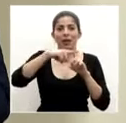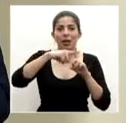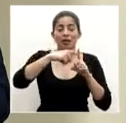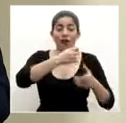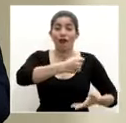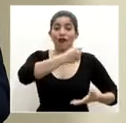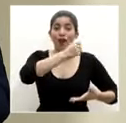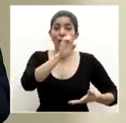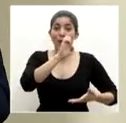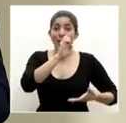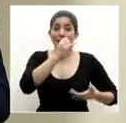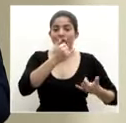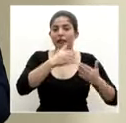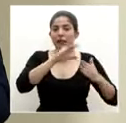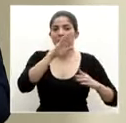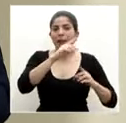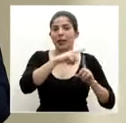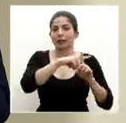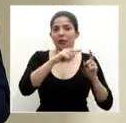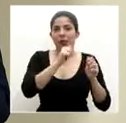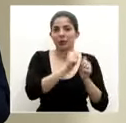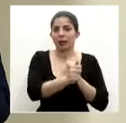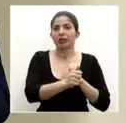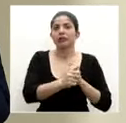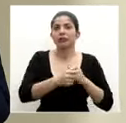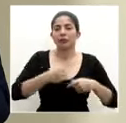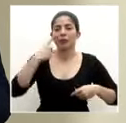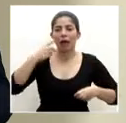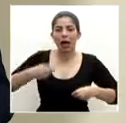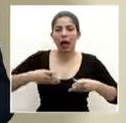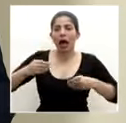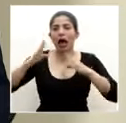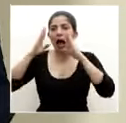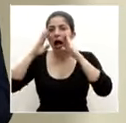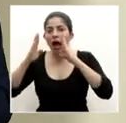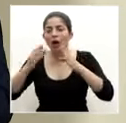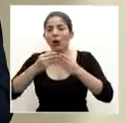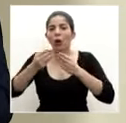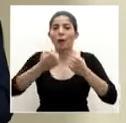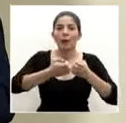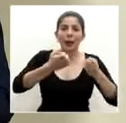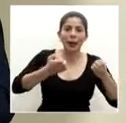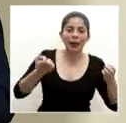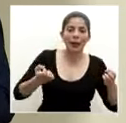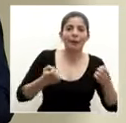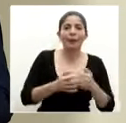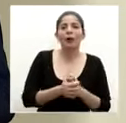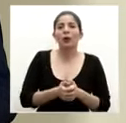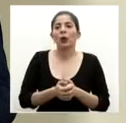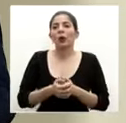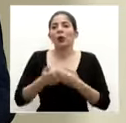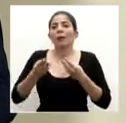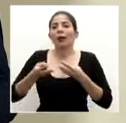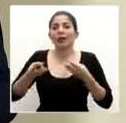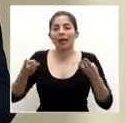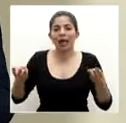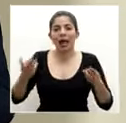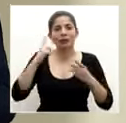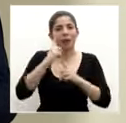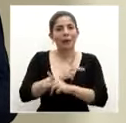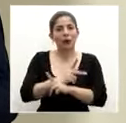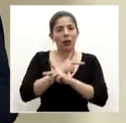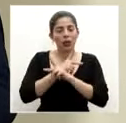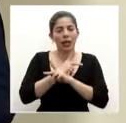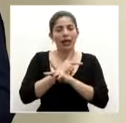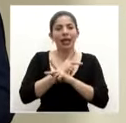fondo de emergencia en lo que es la atención, en todo lo que es inversión en equipo, en insumos de